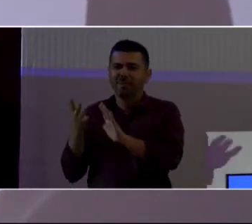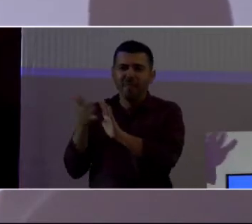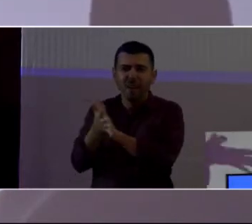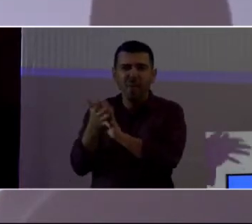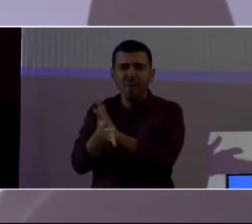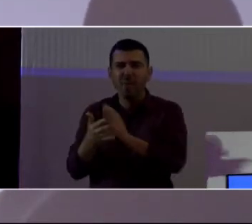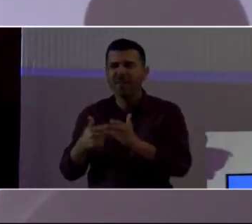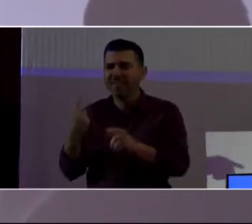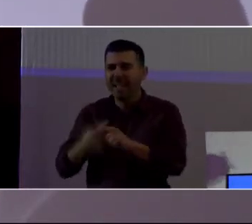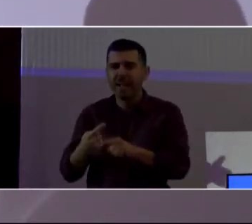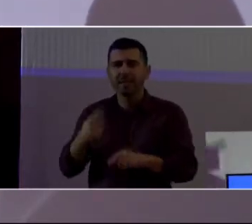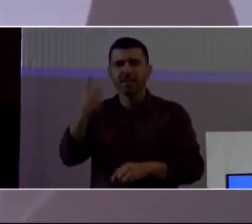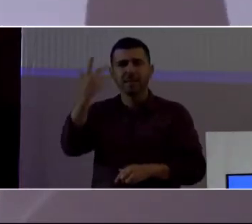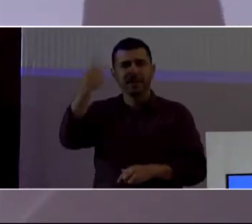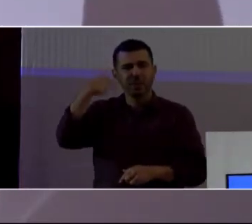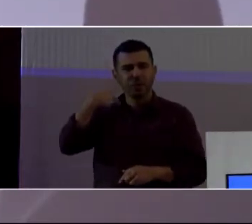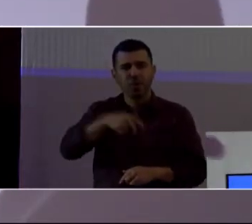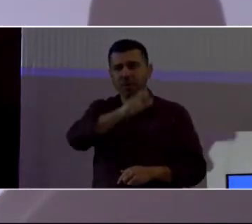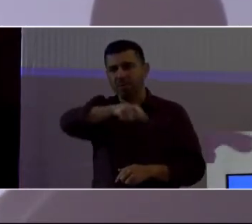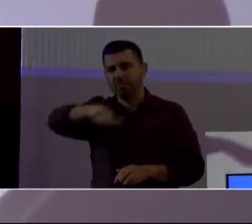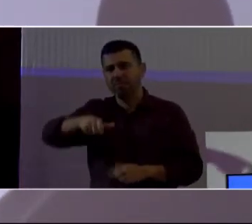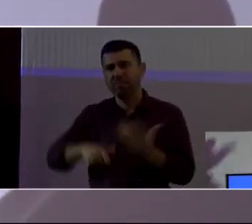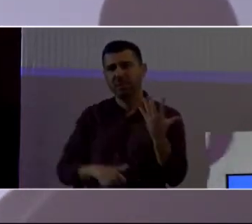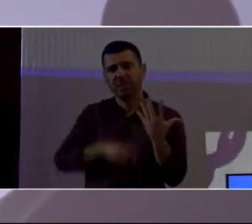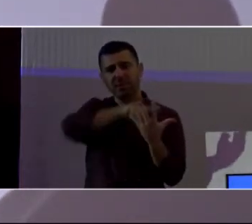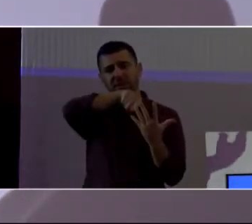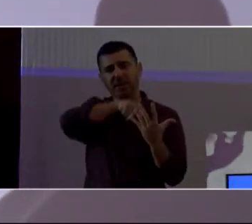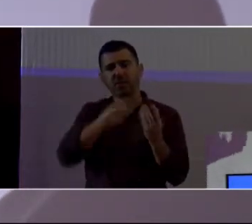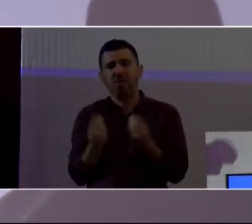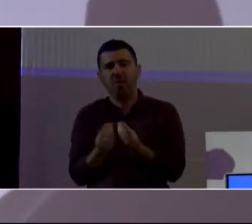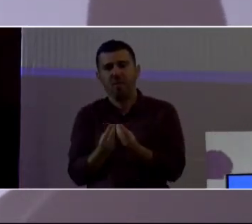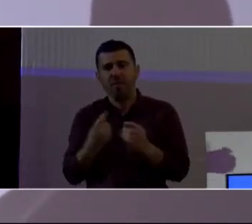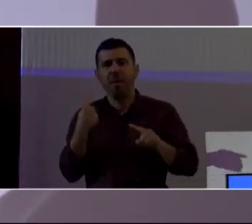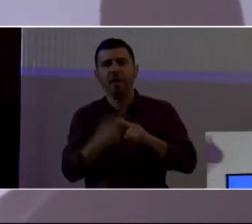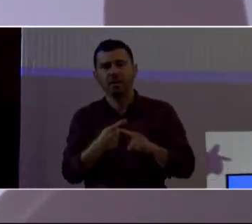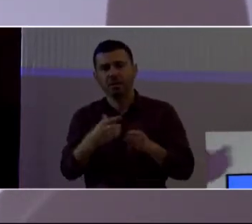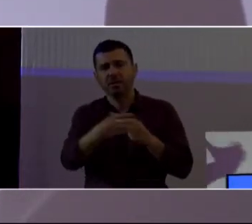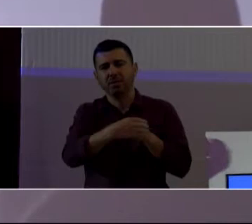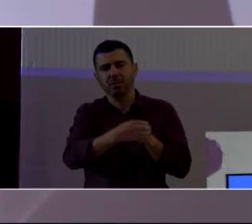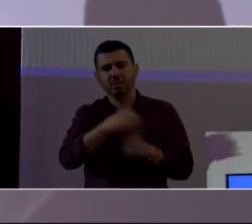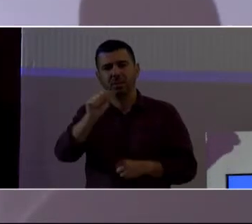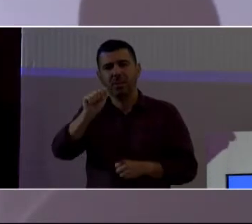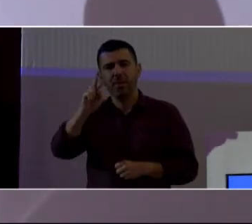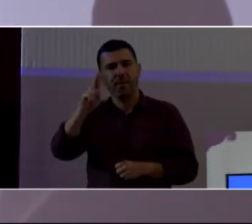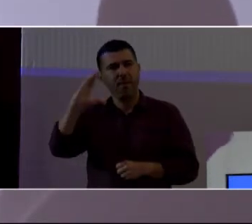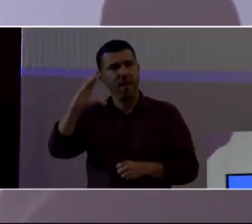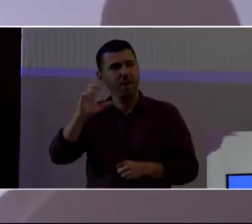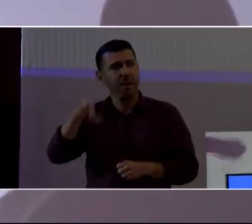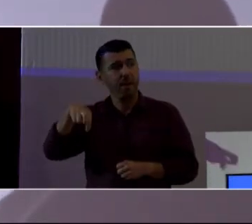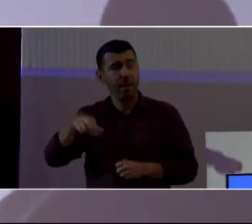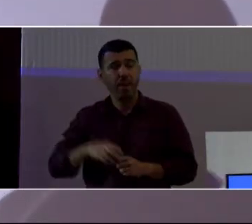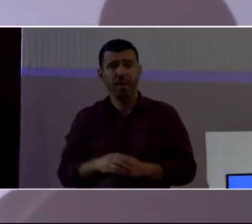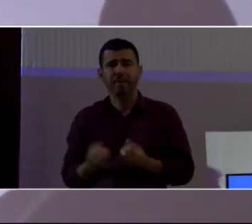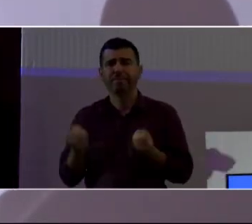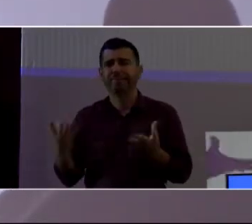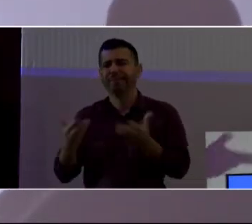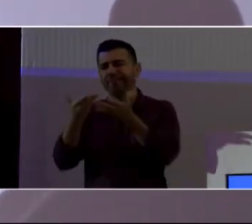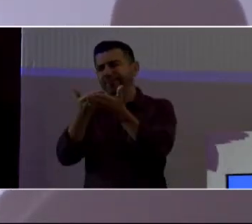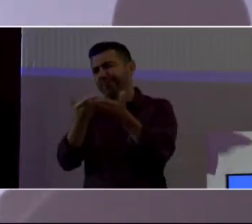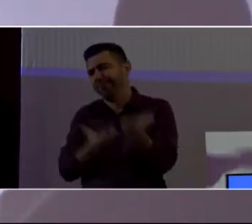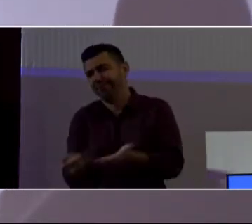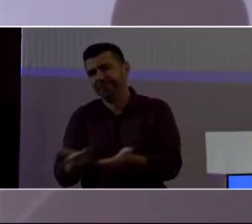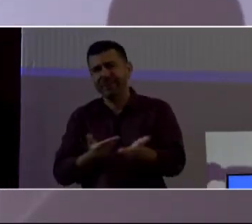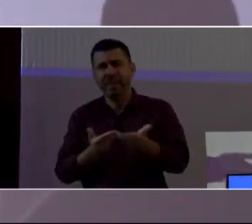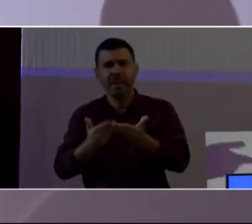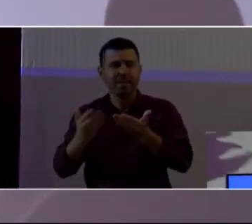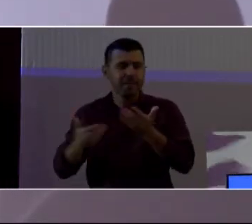de exguerrilleros de las FARC-EP. También hemos hecho documentales y hacemos una cantidad de servicios para empresas